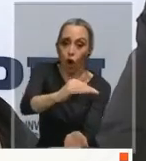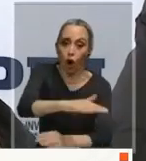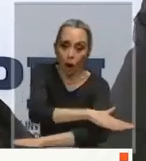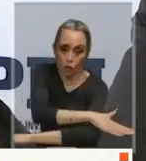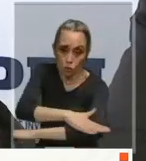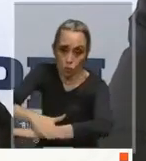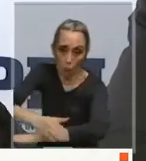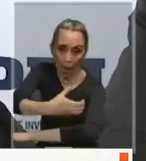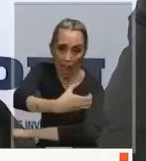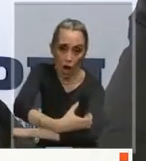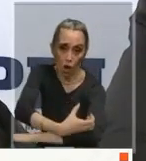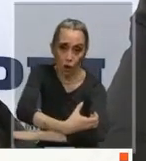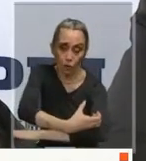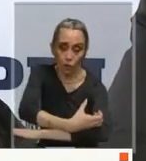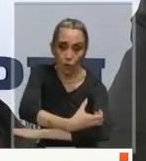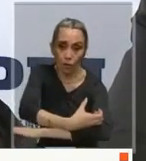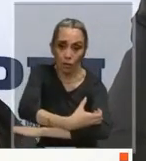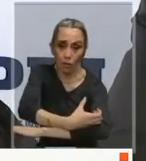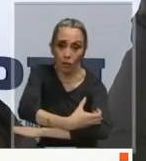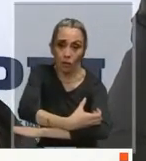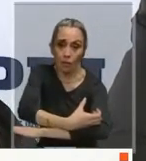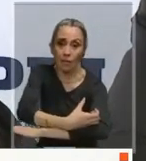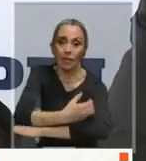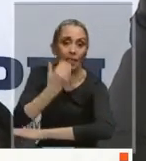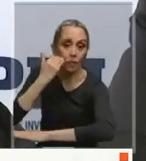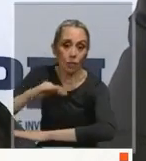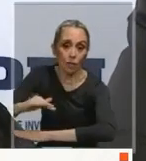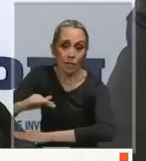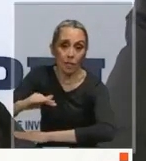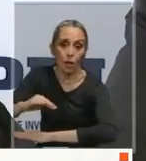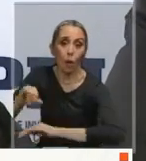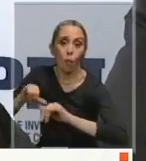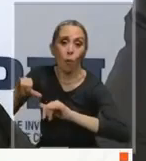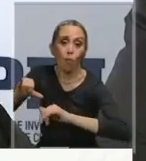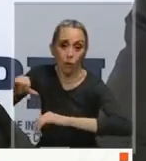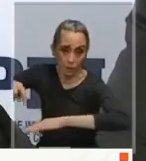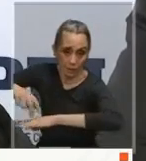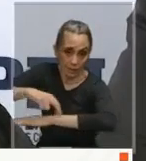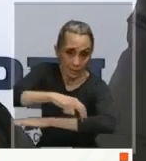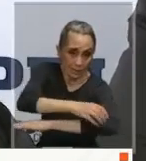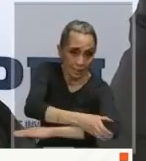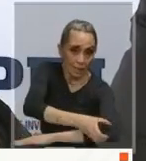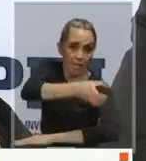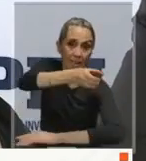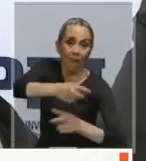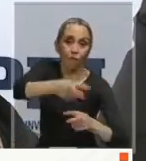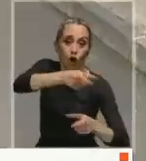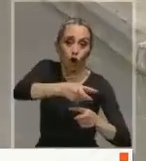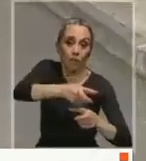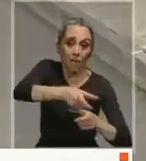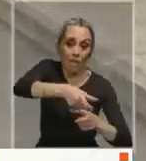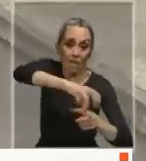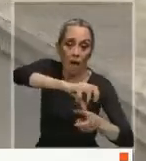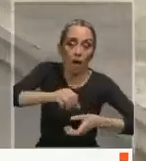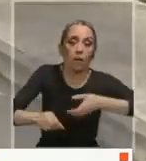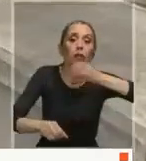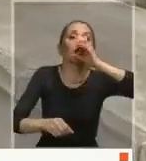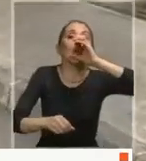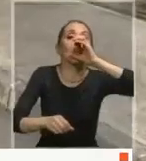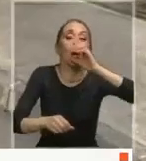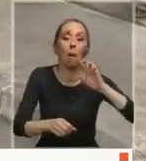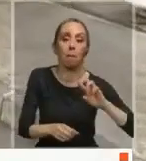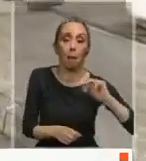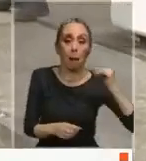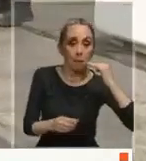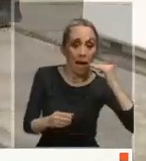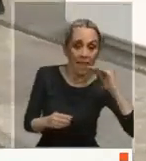superficie. En el momento es que la menor logró tomar una de estas botellas e ingerirlas. Los padres de la